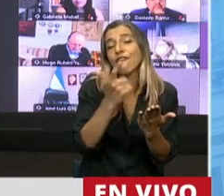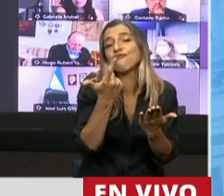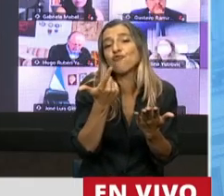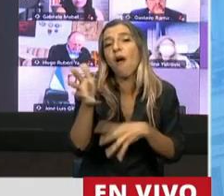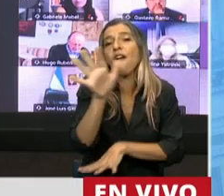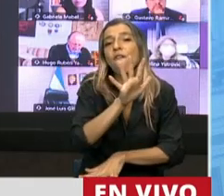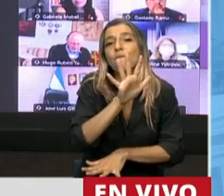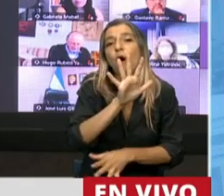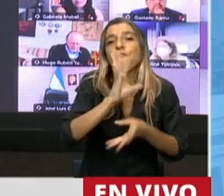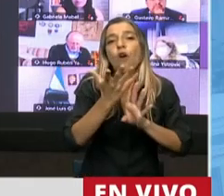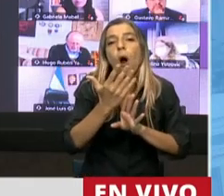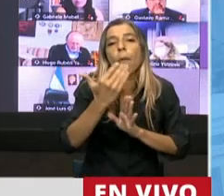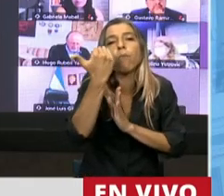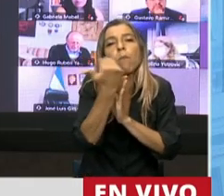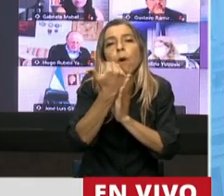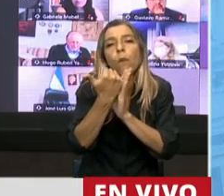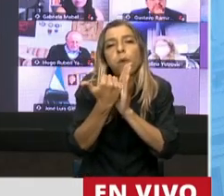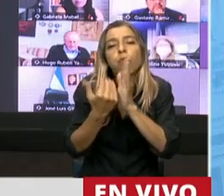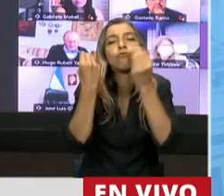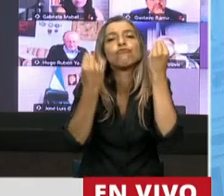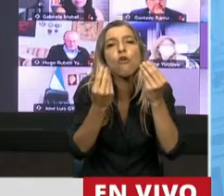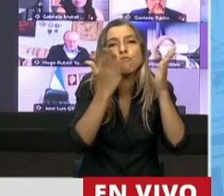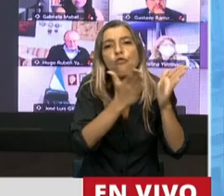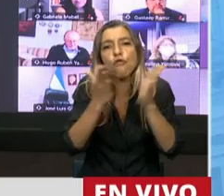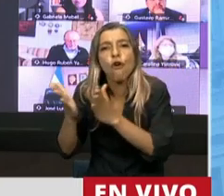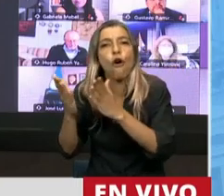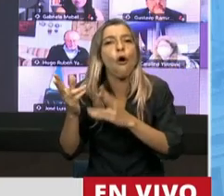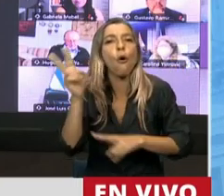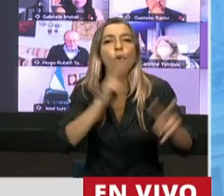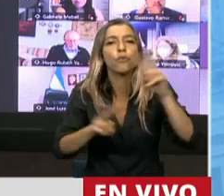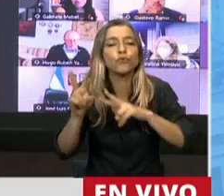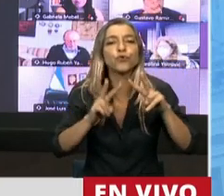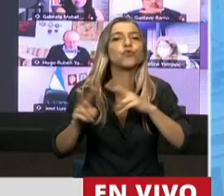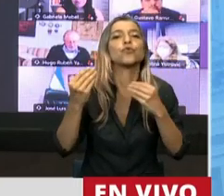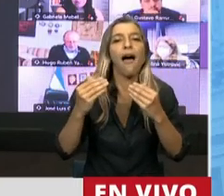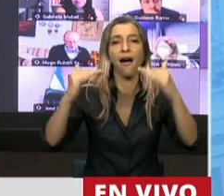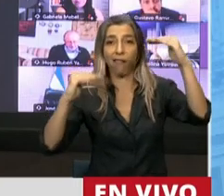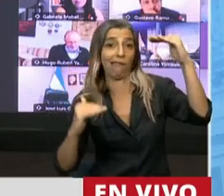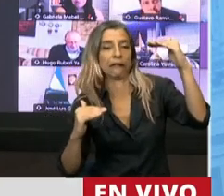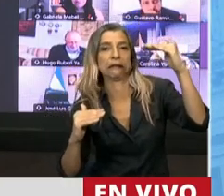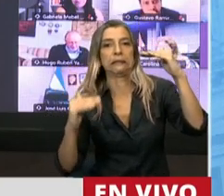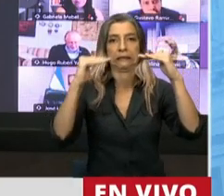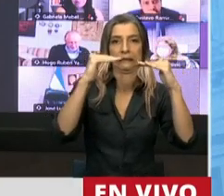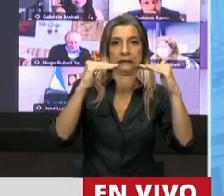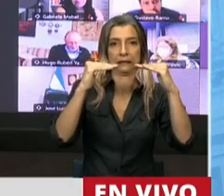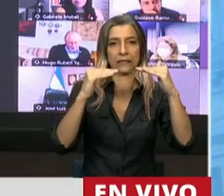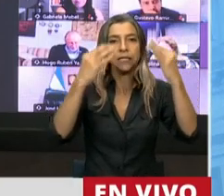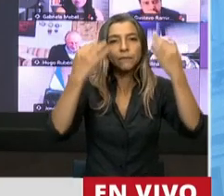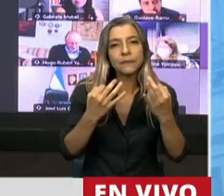Estado Nacional para reducir la brecha que existe en las asimetrías que tiene nuestro país.